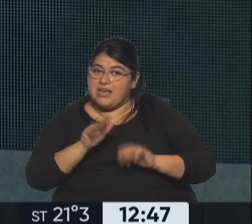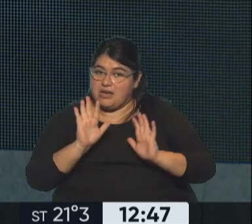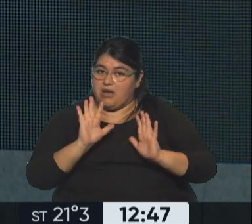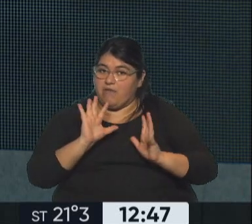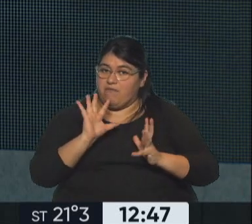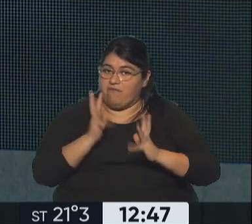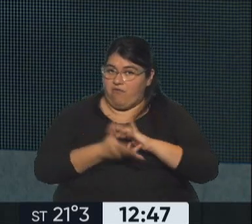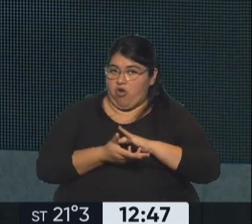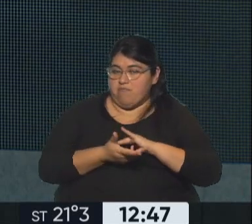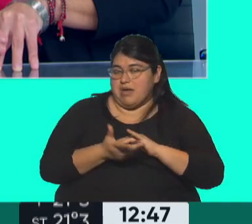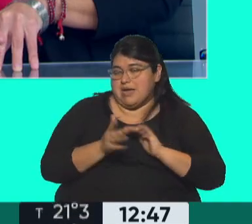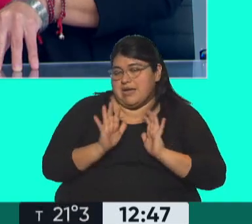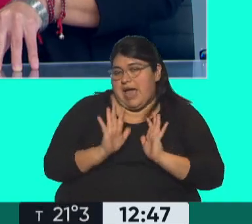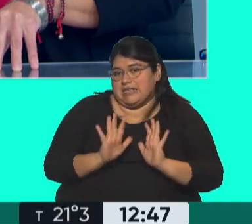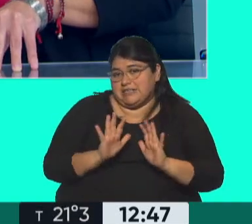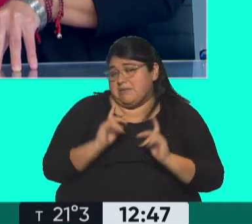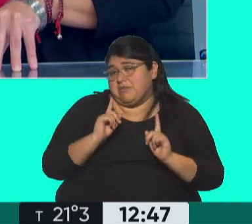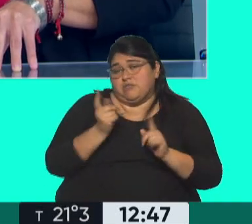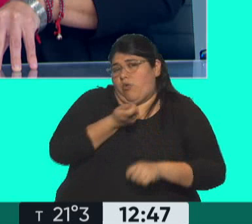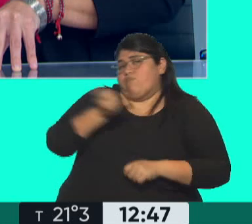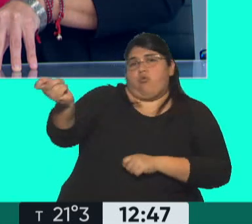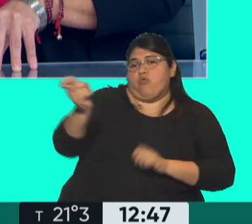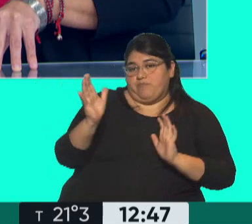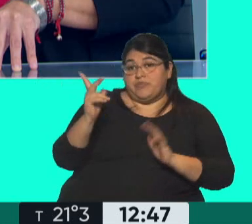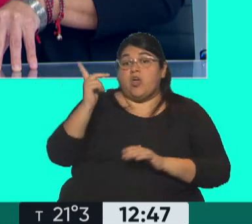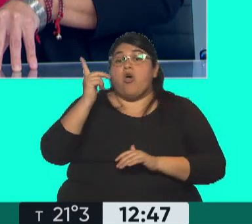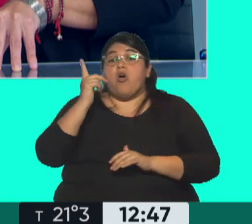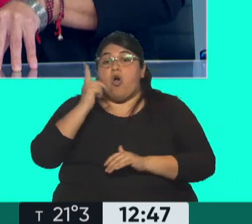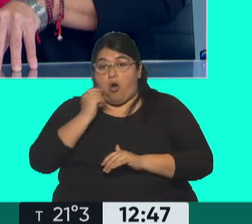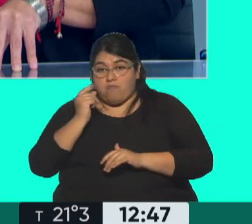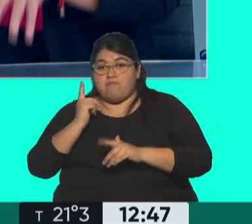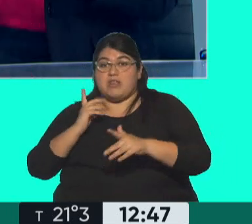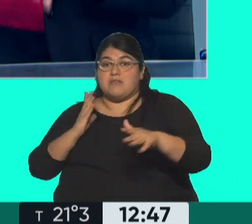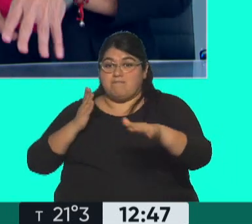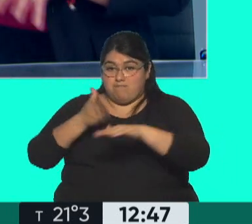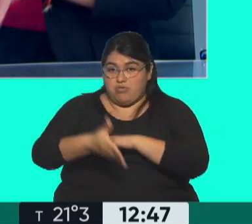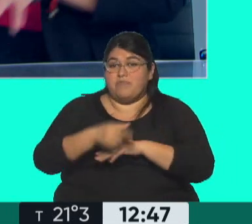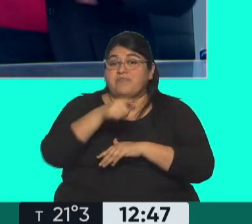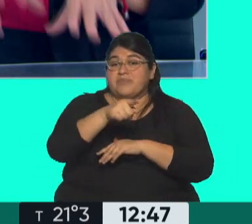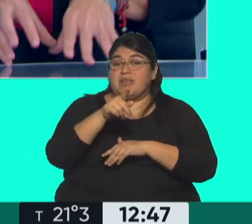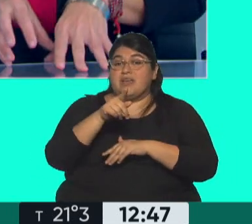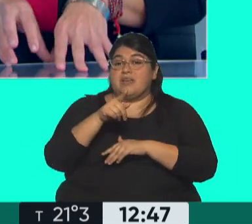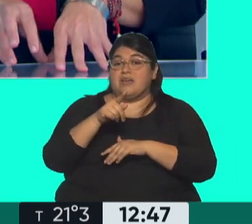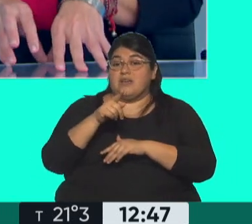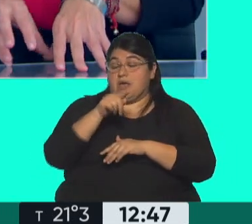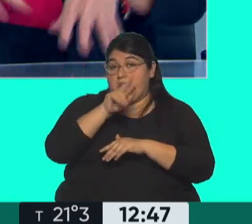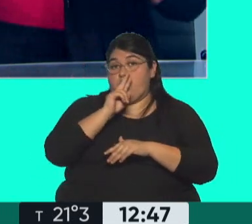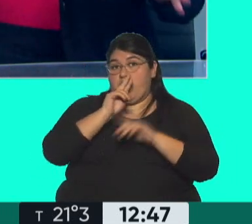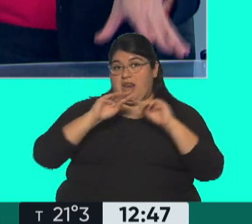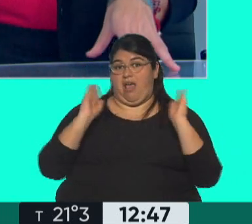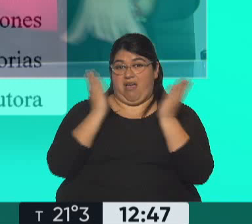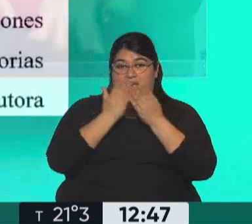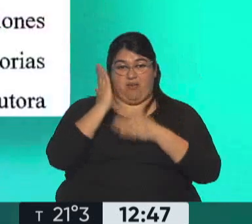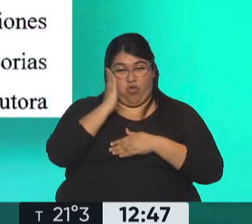manera terrible. ¿Cómo terminó? ¿Cómo terminó? Él ingresa a la habitación con un cuchillo, ella la mantenía, él la mantenía encerrada a ella.